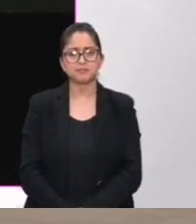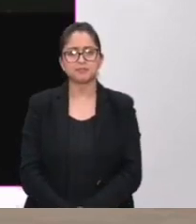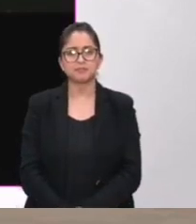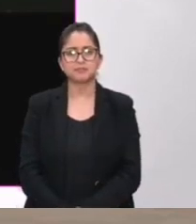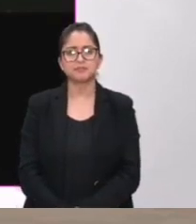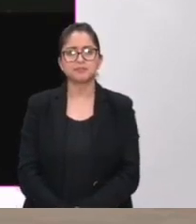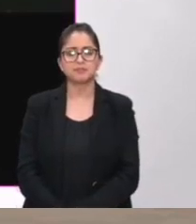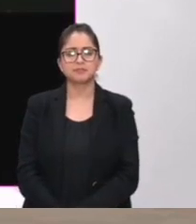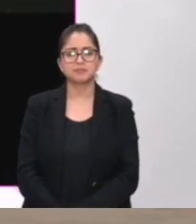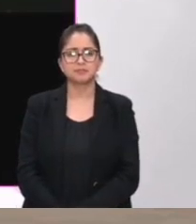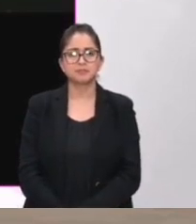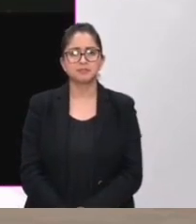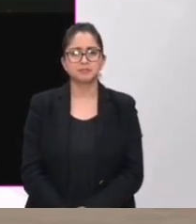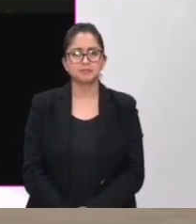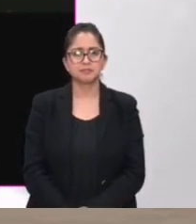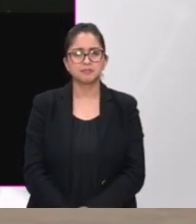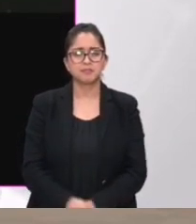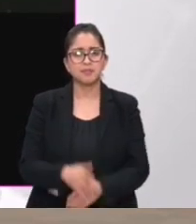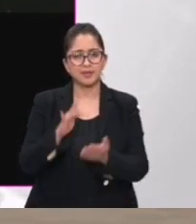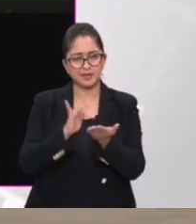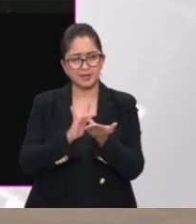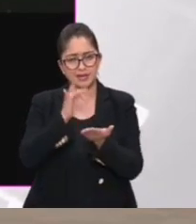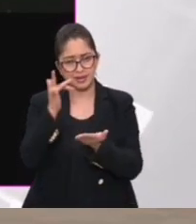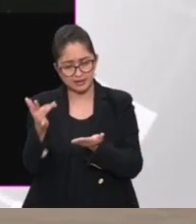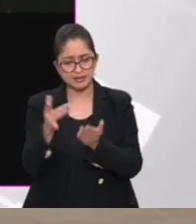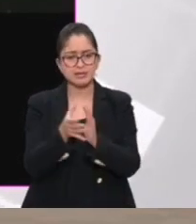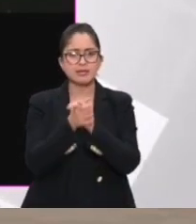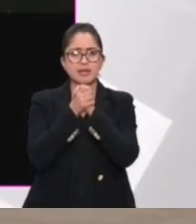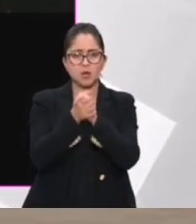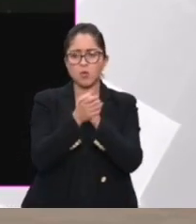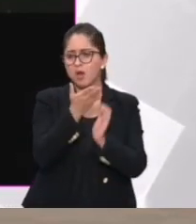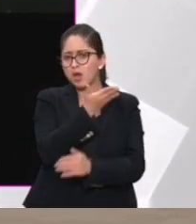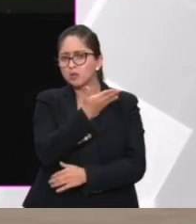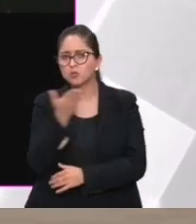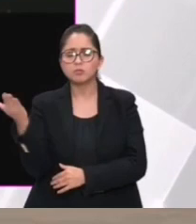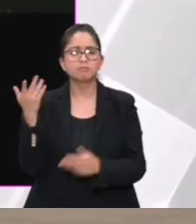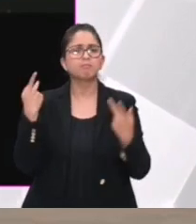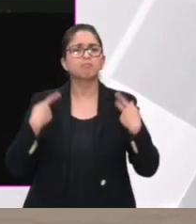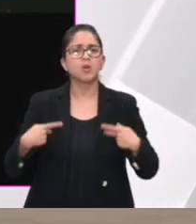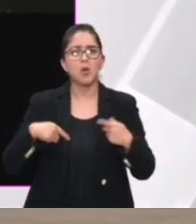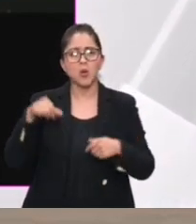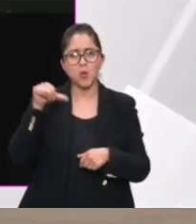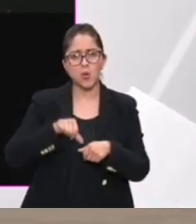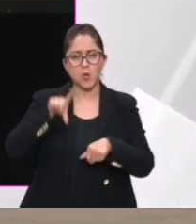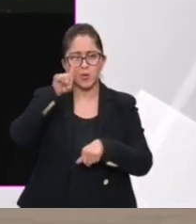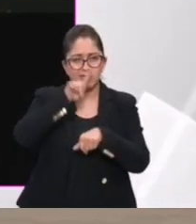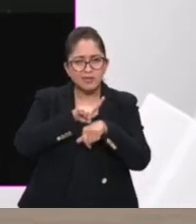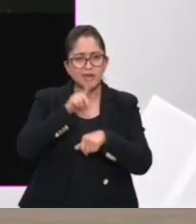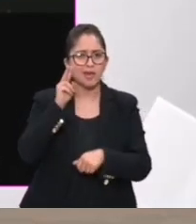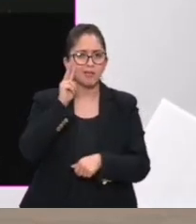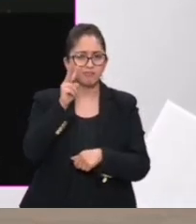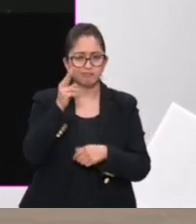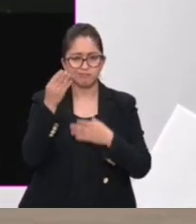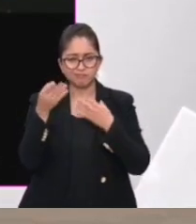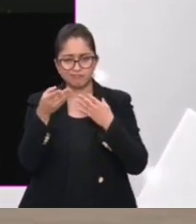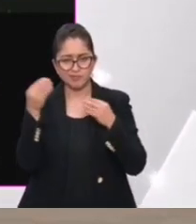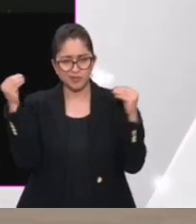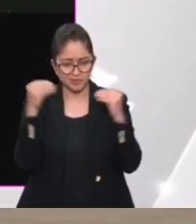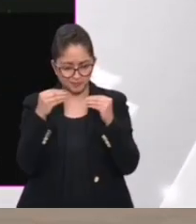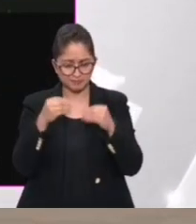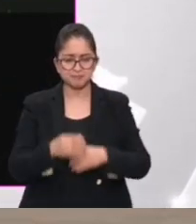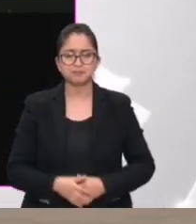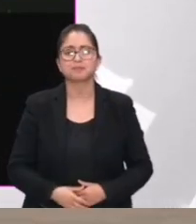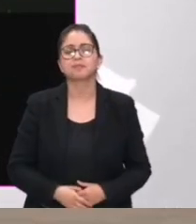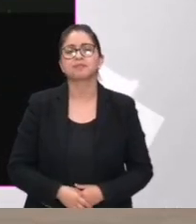Muchísimas gracias. Pues un saludo a todos los que el día de hoy nos ven. De manera particular, Fuerza por México